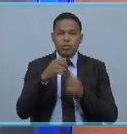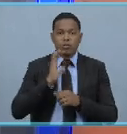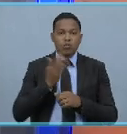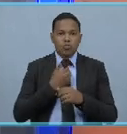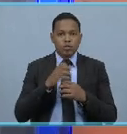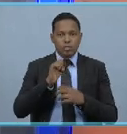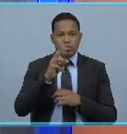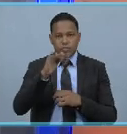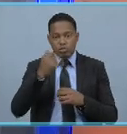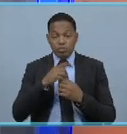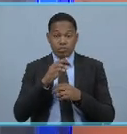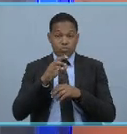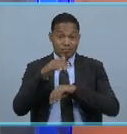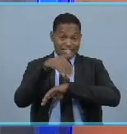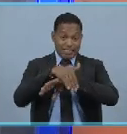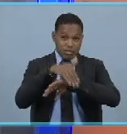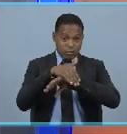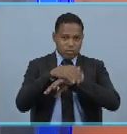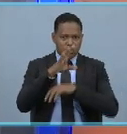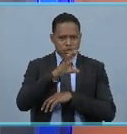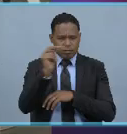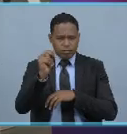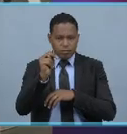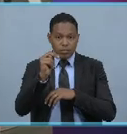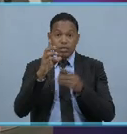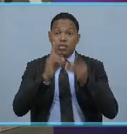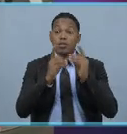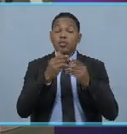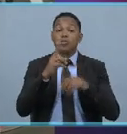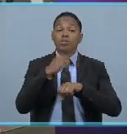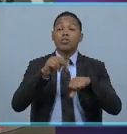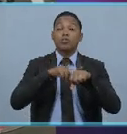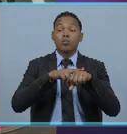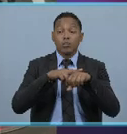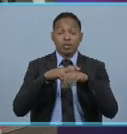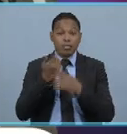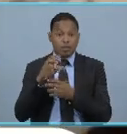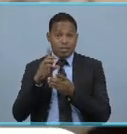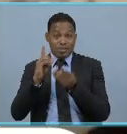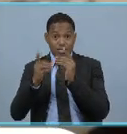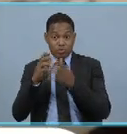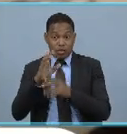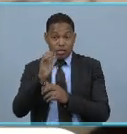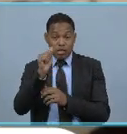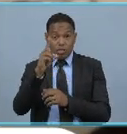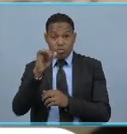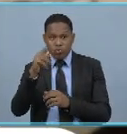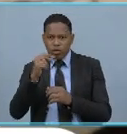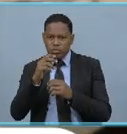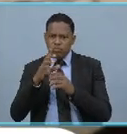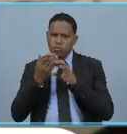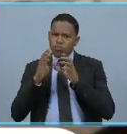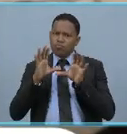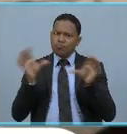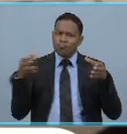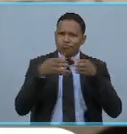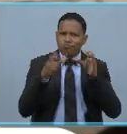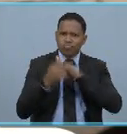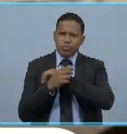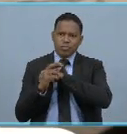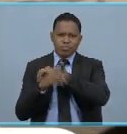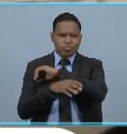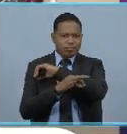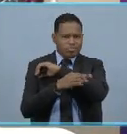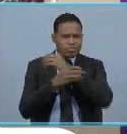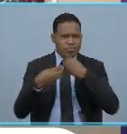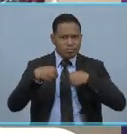de Central de Noticias. Les cuento que la Dirección Nacional de Control de Drogas y la Dirección de Aduanas desarticularon una red de narcotráfico dedicada a comprar,